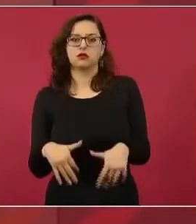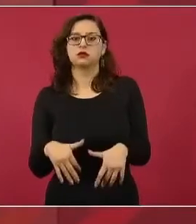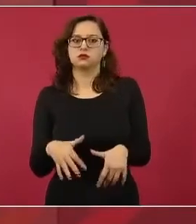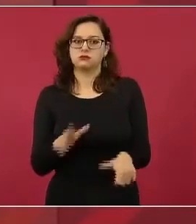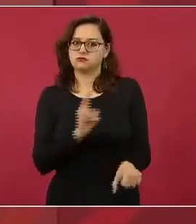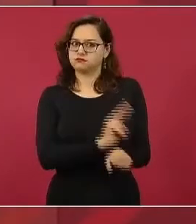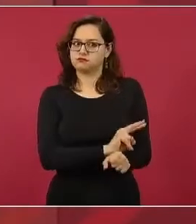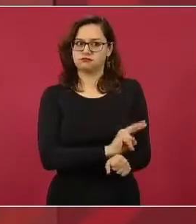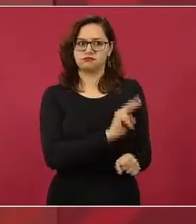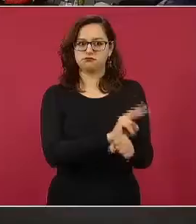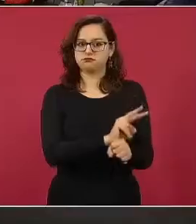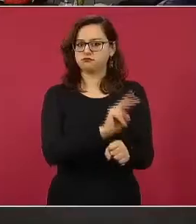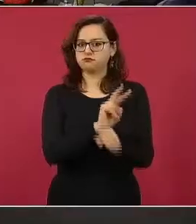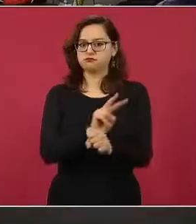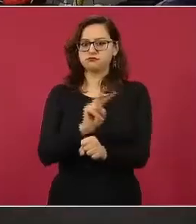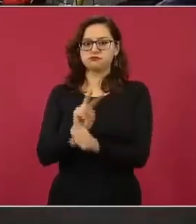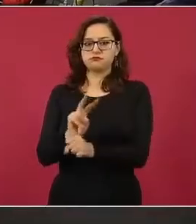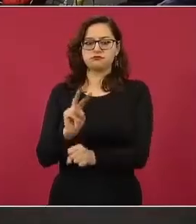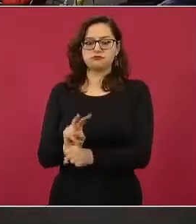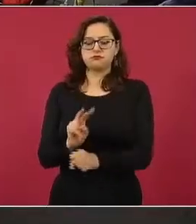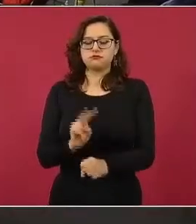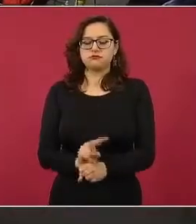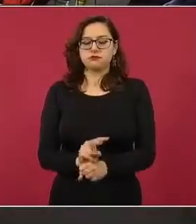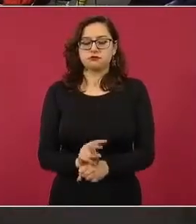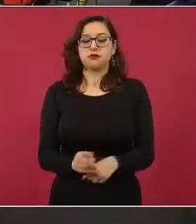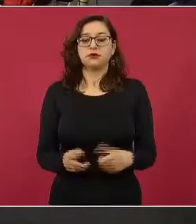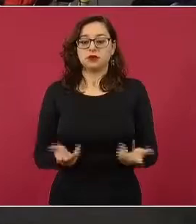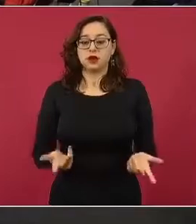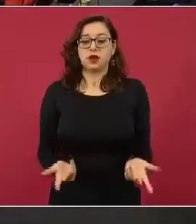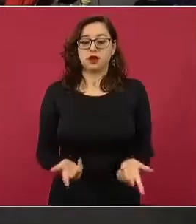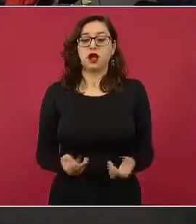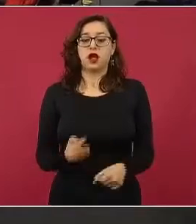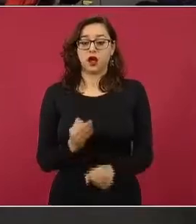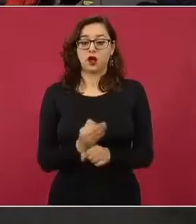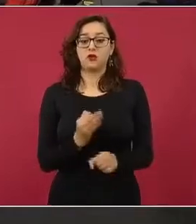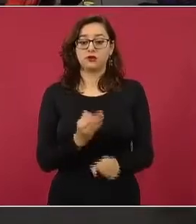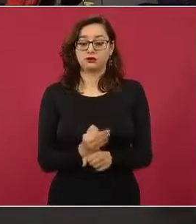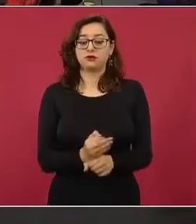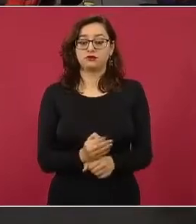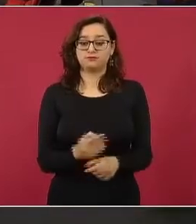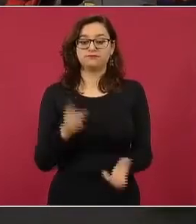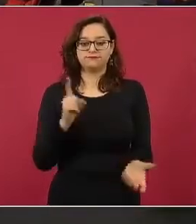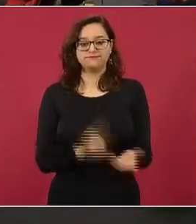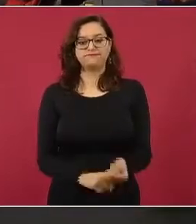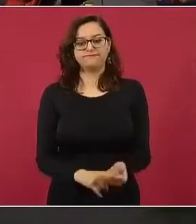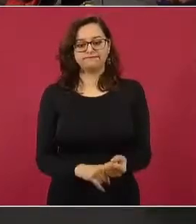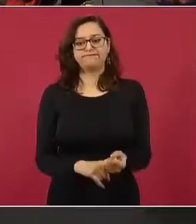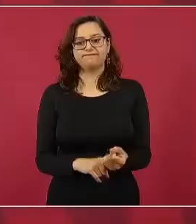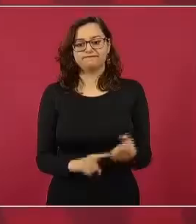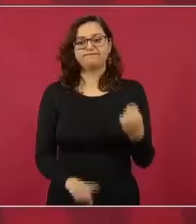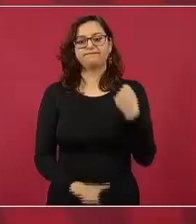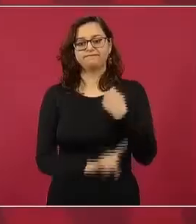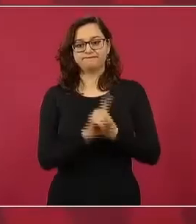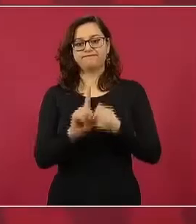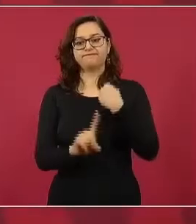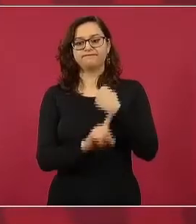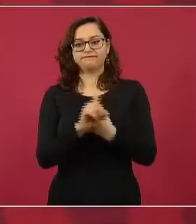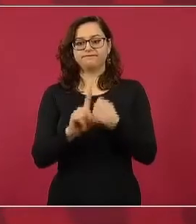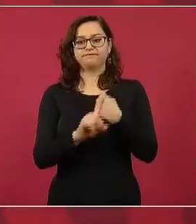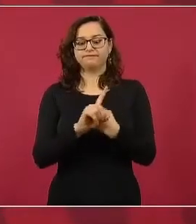de perversidad que hay en todo esto. ¿Por qué crearon estos organismos